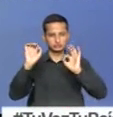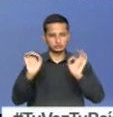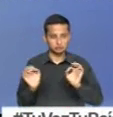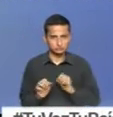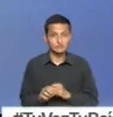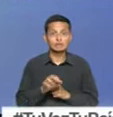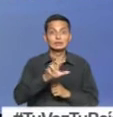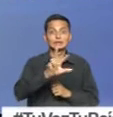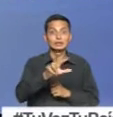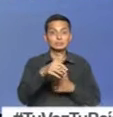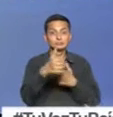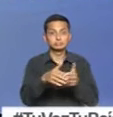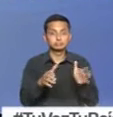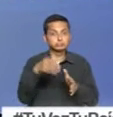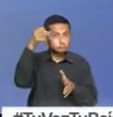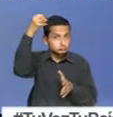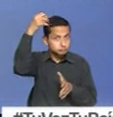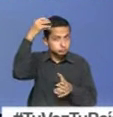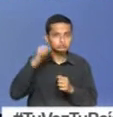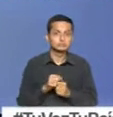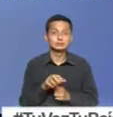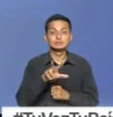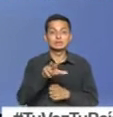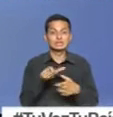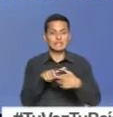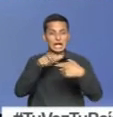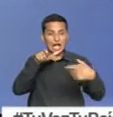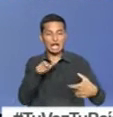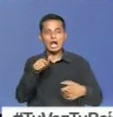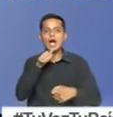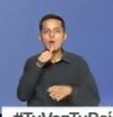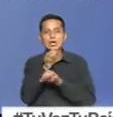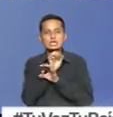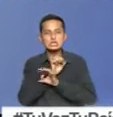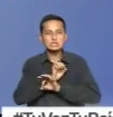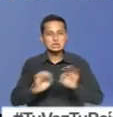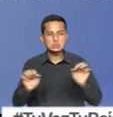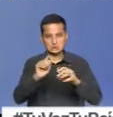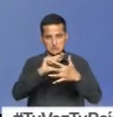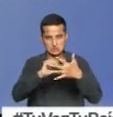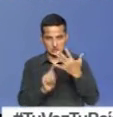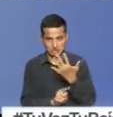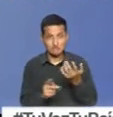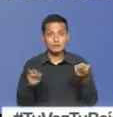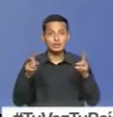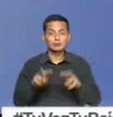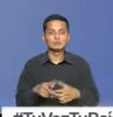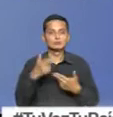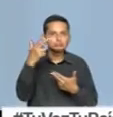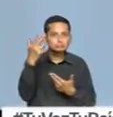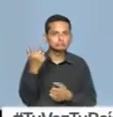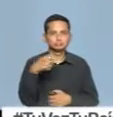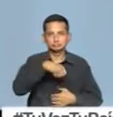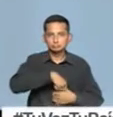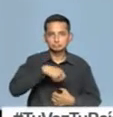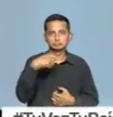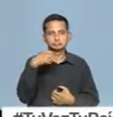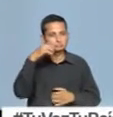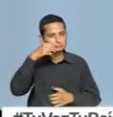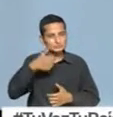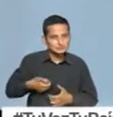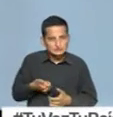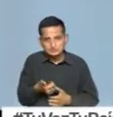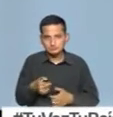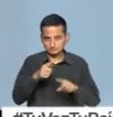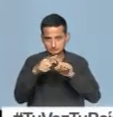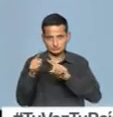3 contenedores de duchas, 3 camiones purificadores de multifunción y equipo militar. El ministro